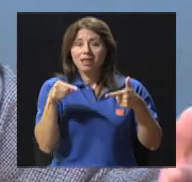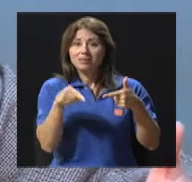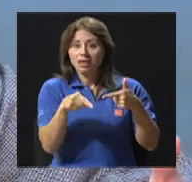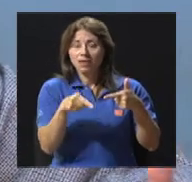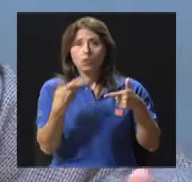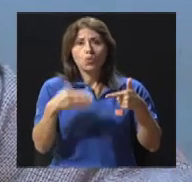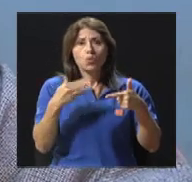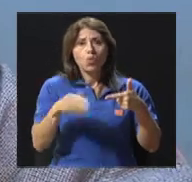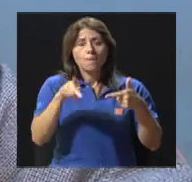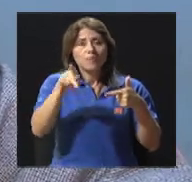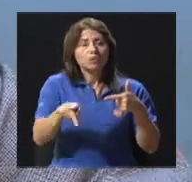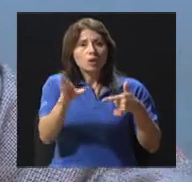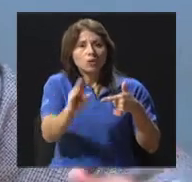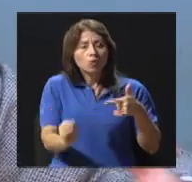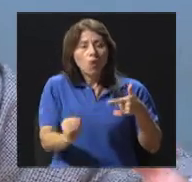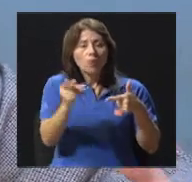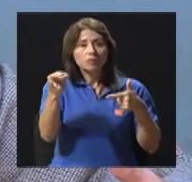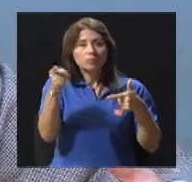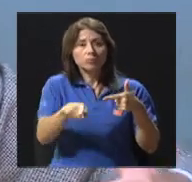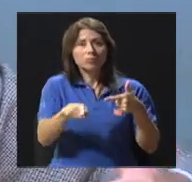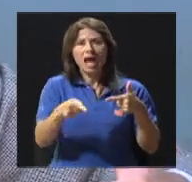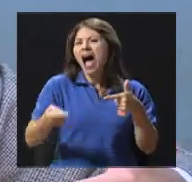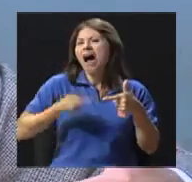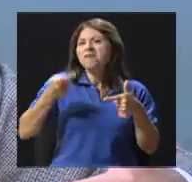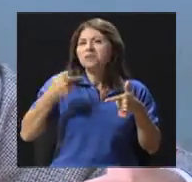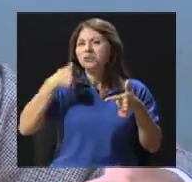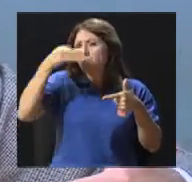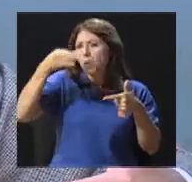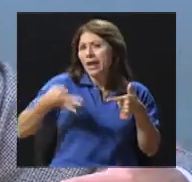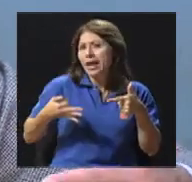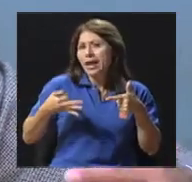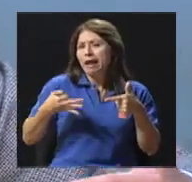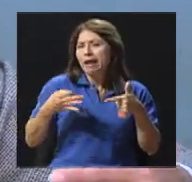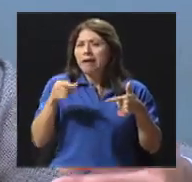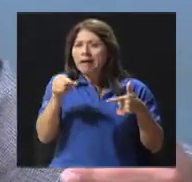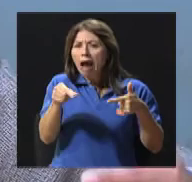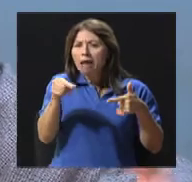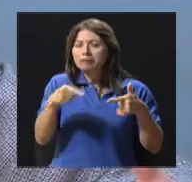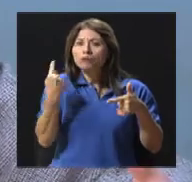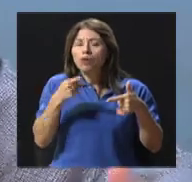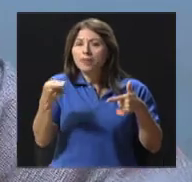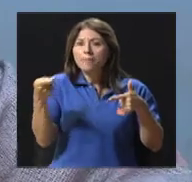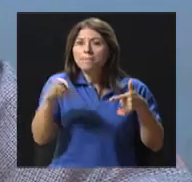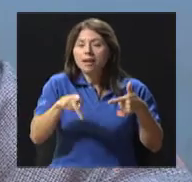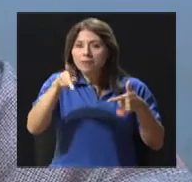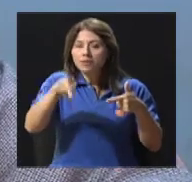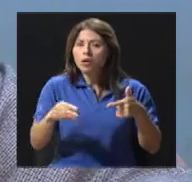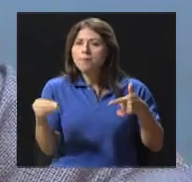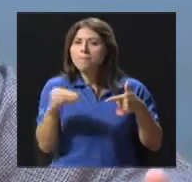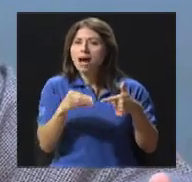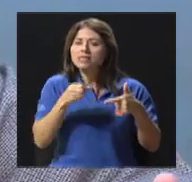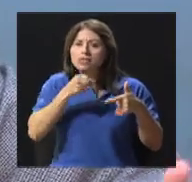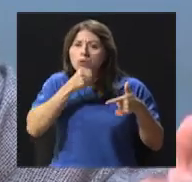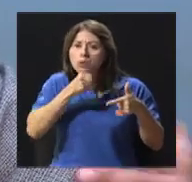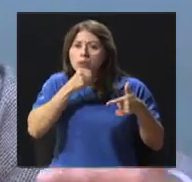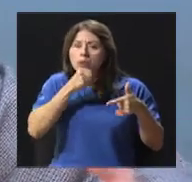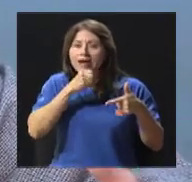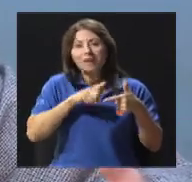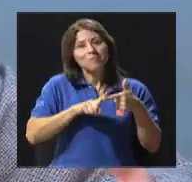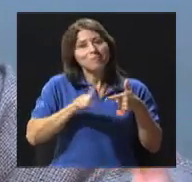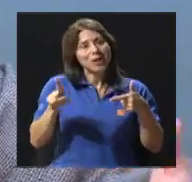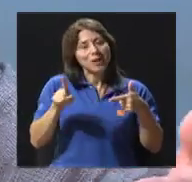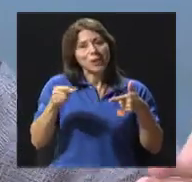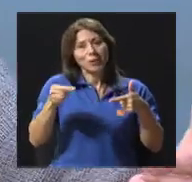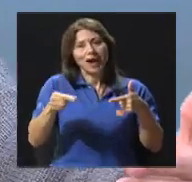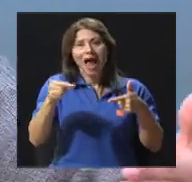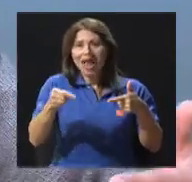afectando poblaciones cada vez más jóvenes, porque uno tiene la idea que el cáncer normalmente es una enfermedad propia de grupos avanzados de edad. Y lamentablemente, como en el resto